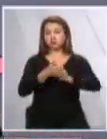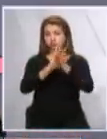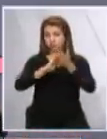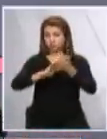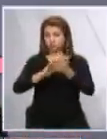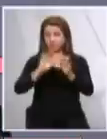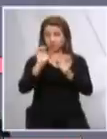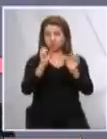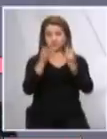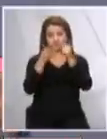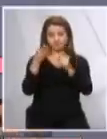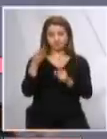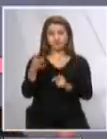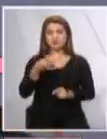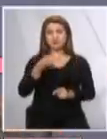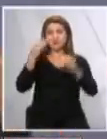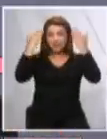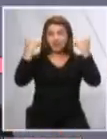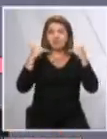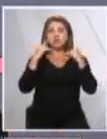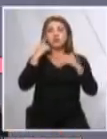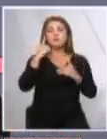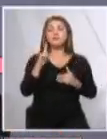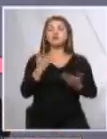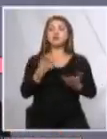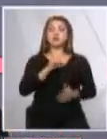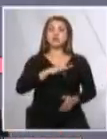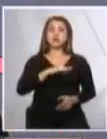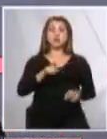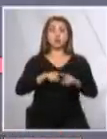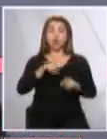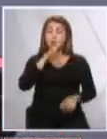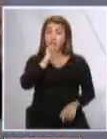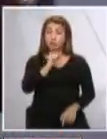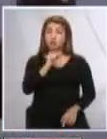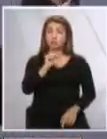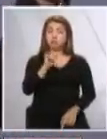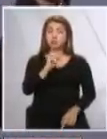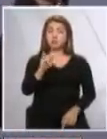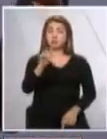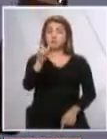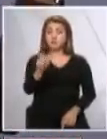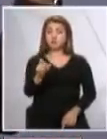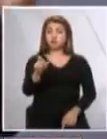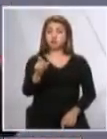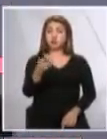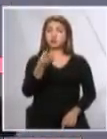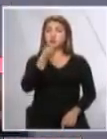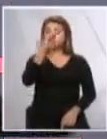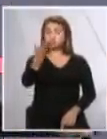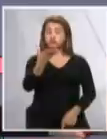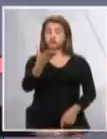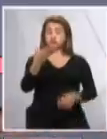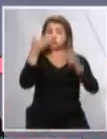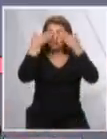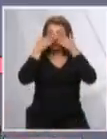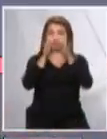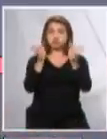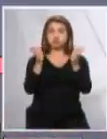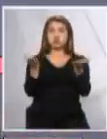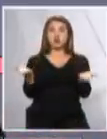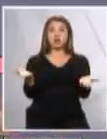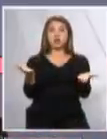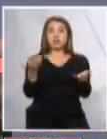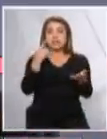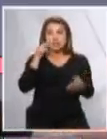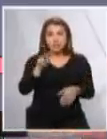que dice Alberto, y aparentemente como chilenos estábamos dispuestos a tolerarlo. Pero de repente cuando alguien saca el velo, ¿no es cierto?, queda esta cosa, queda la